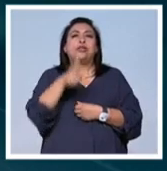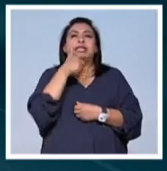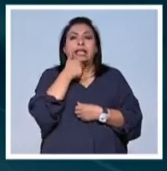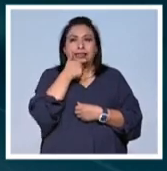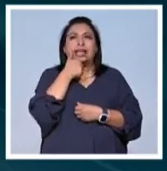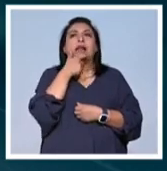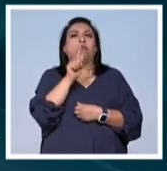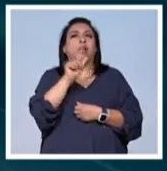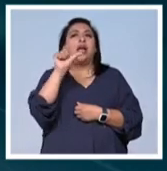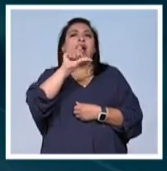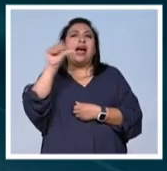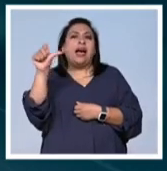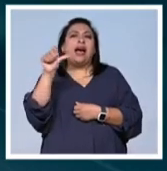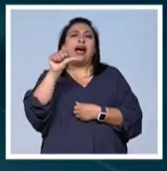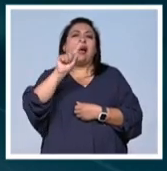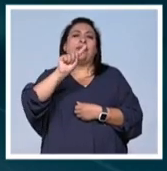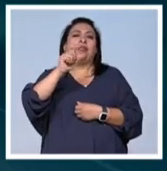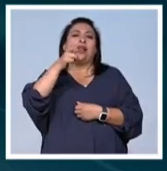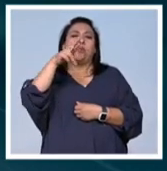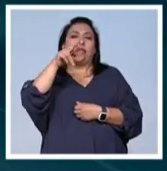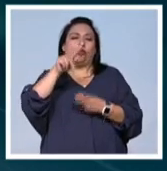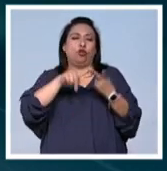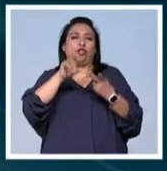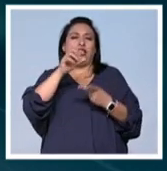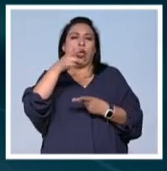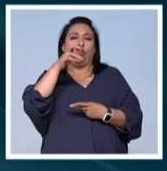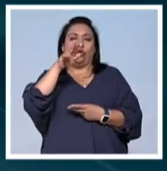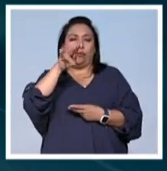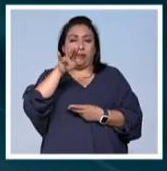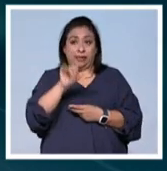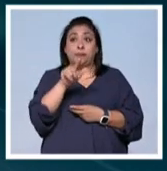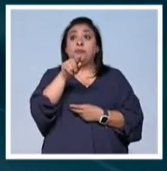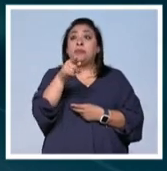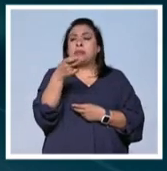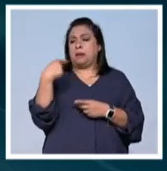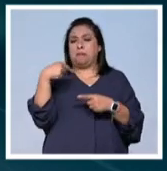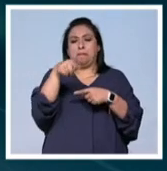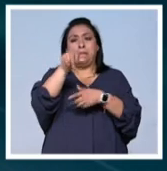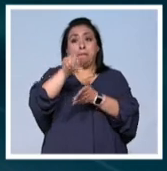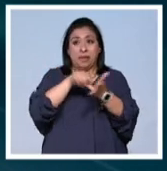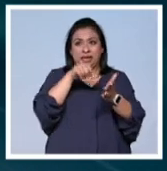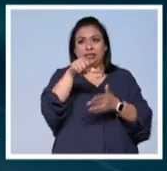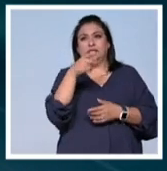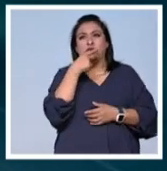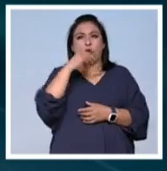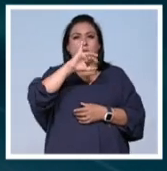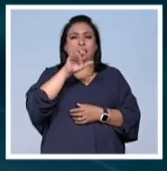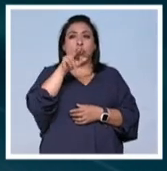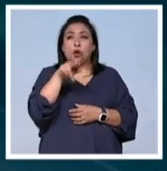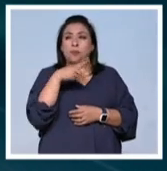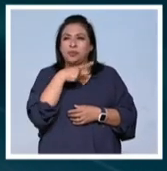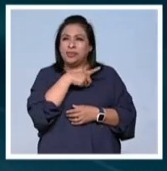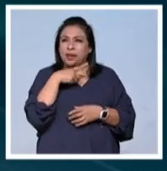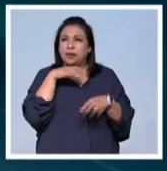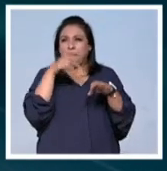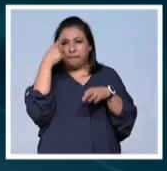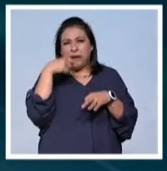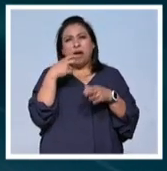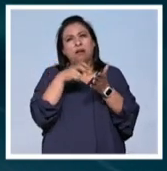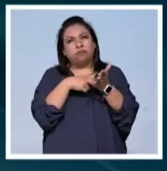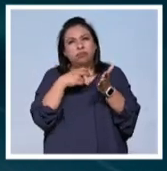como especialista en traumatología y ortopedia durante estos meses John mcffold tendrá que trabajar para